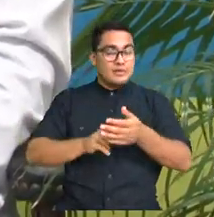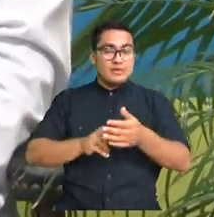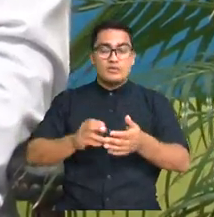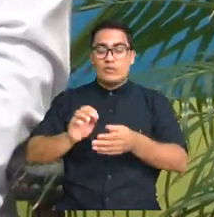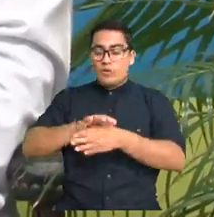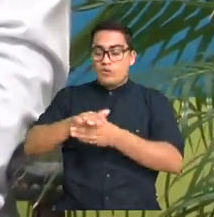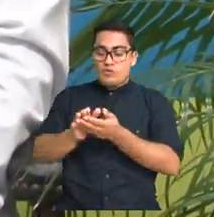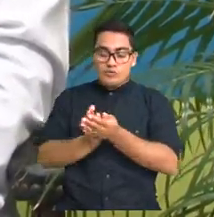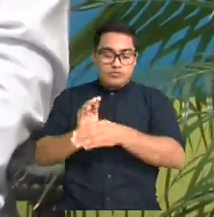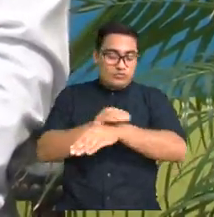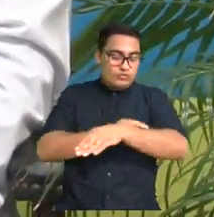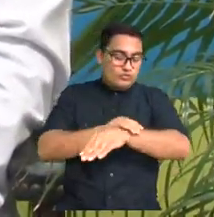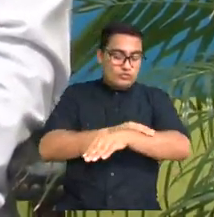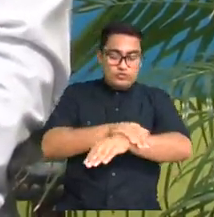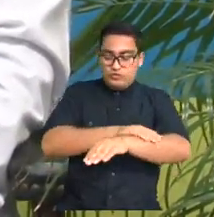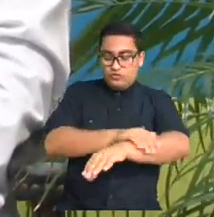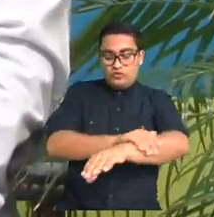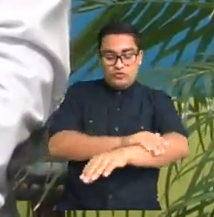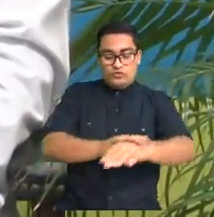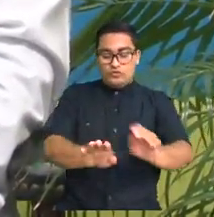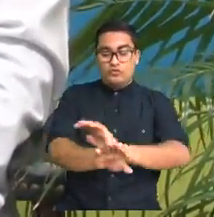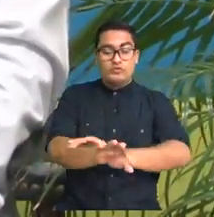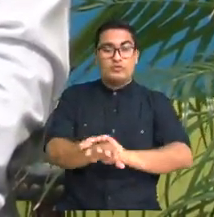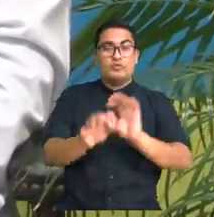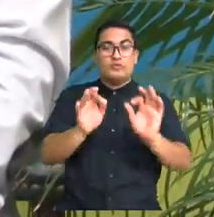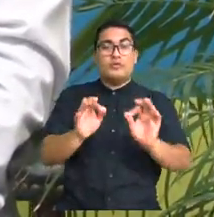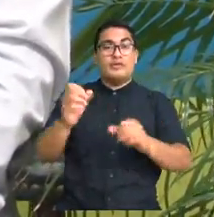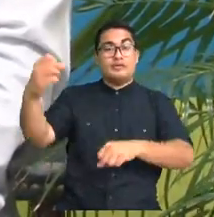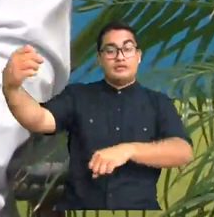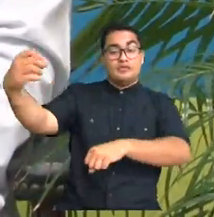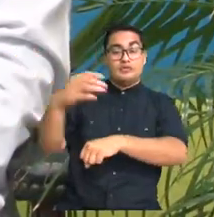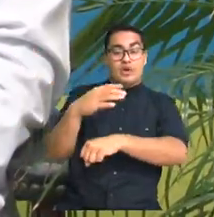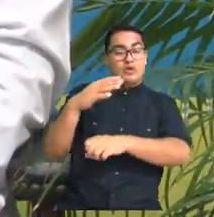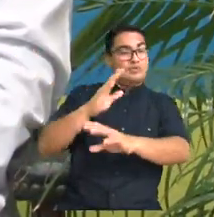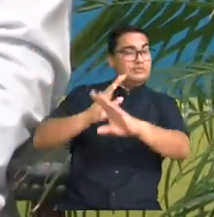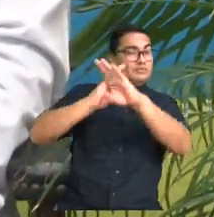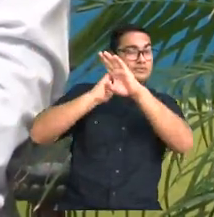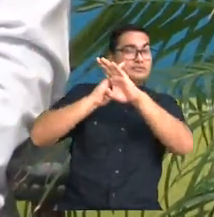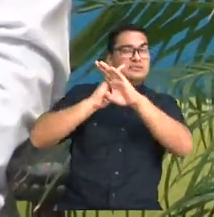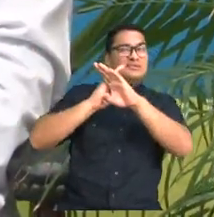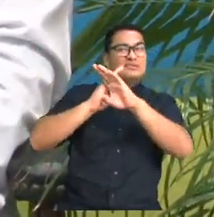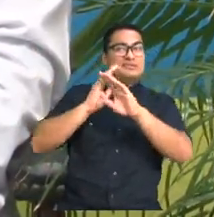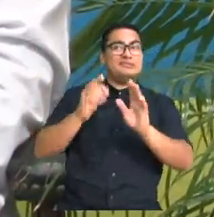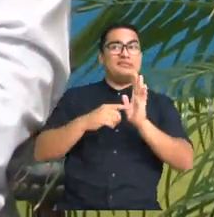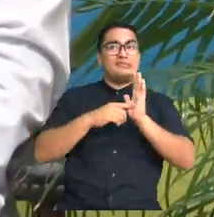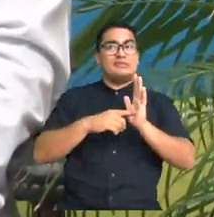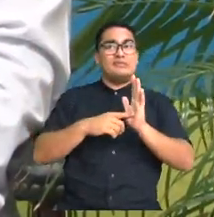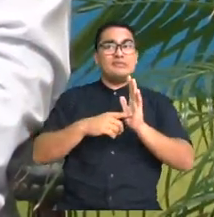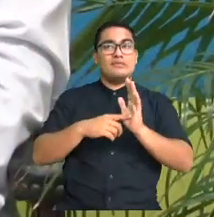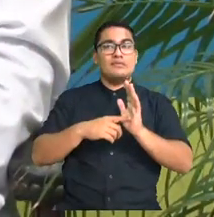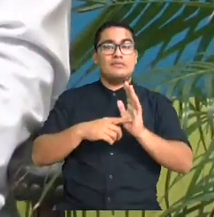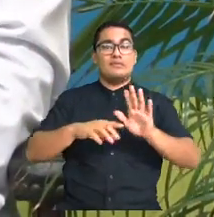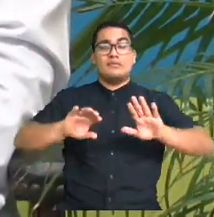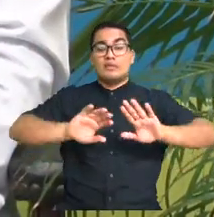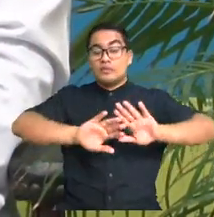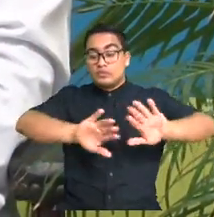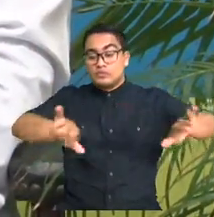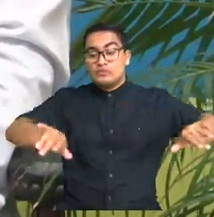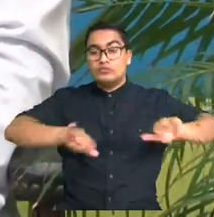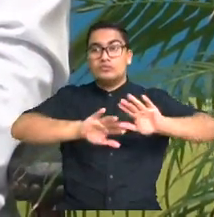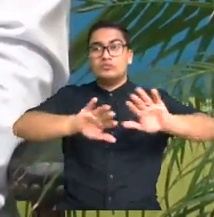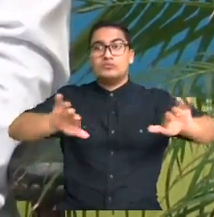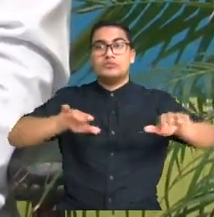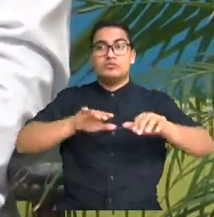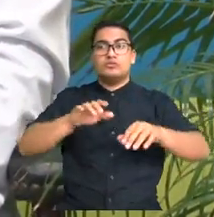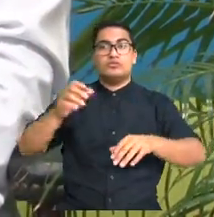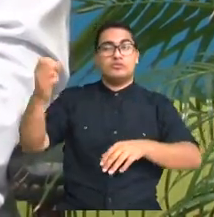Además de mantenerla hidratada, es importante evitar el sol. En áreas, no solamente en áreas de las piscinas, que es más común tener